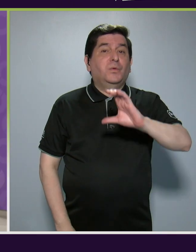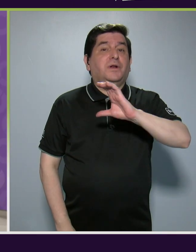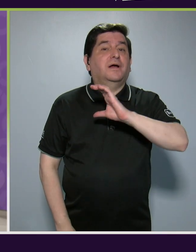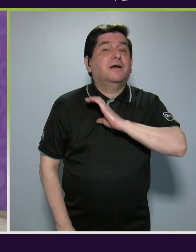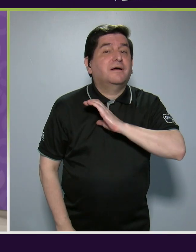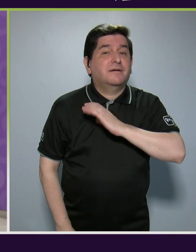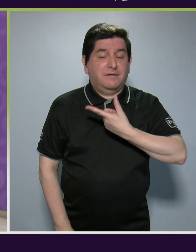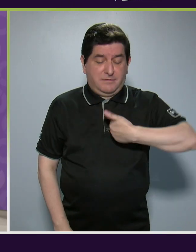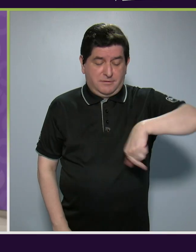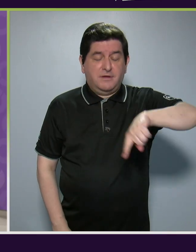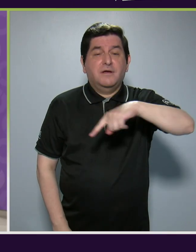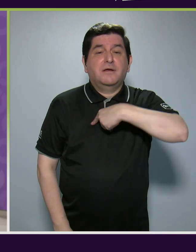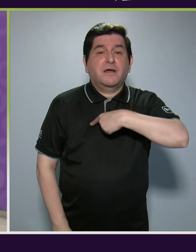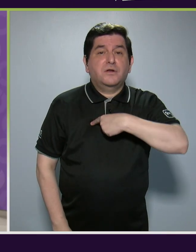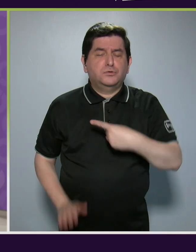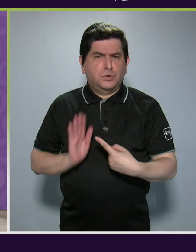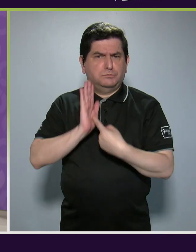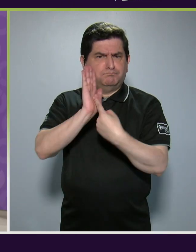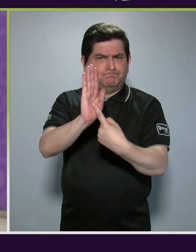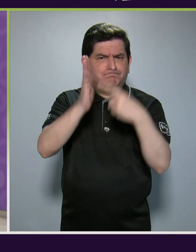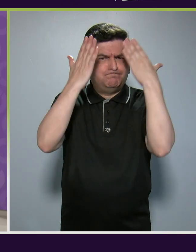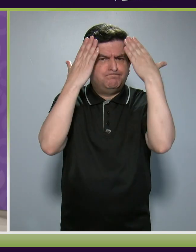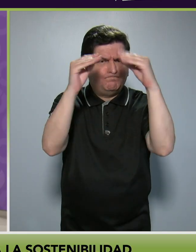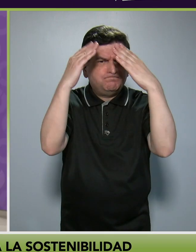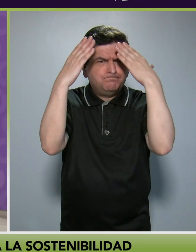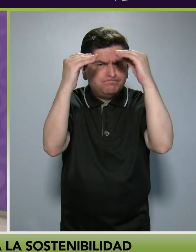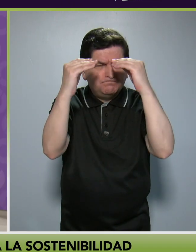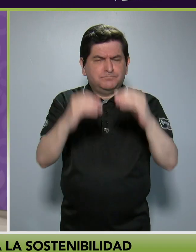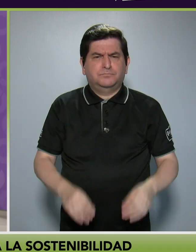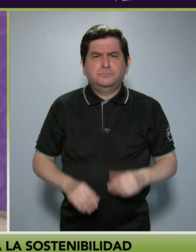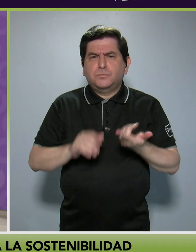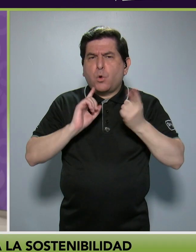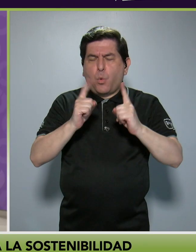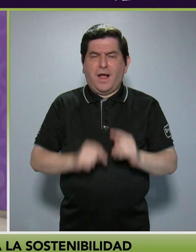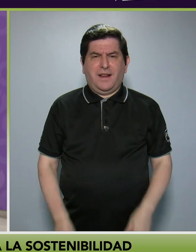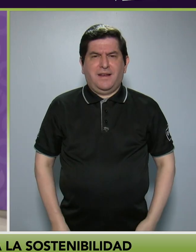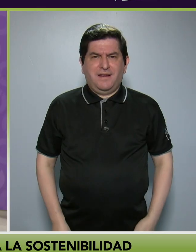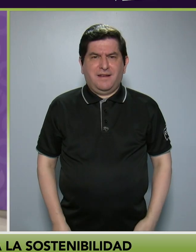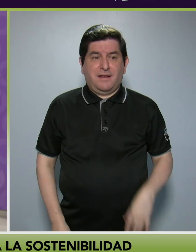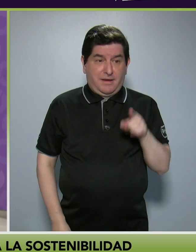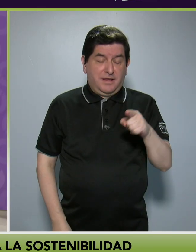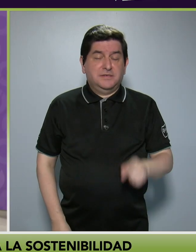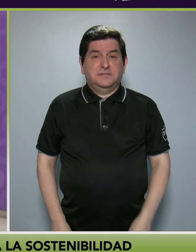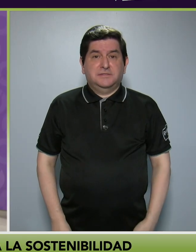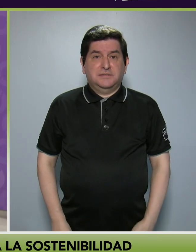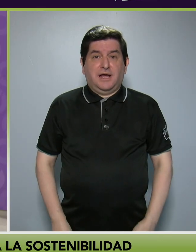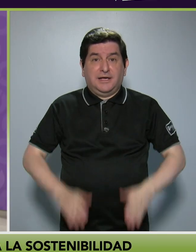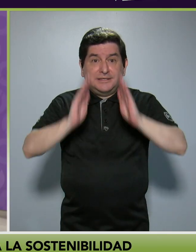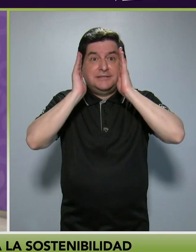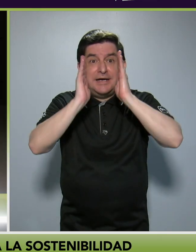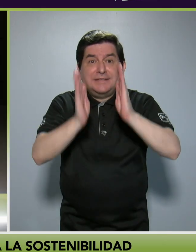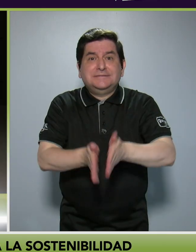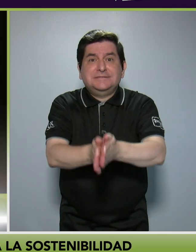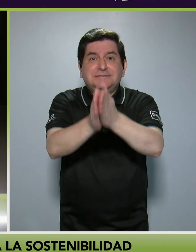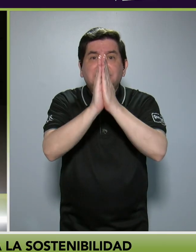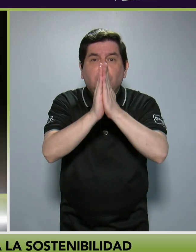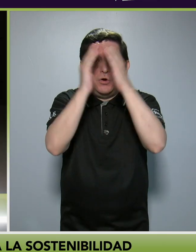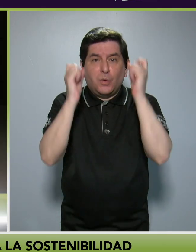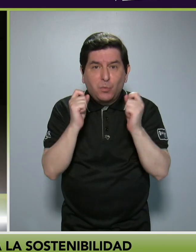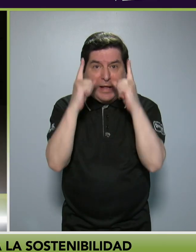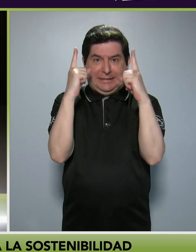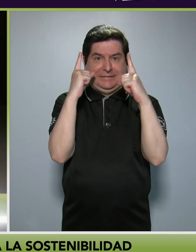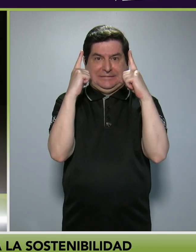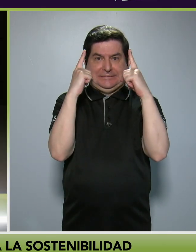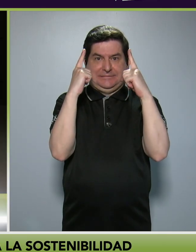que nosotros destacamos en el informe es ese llamado de atención, ¿verdad?, esa alerta